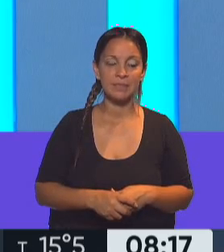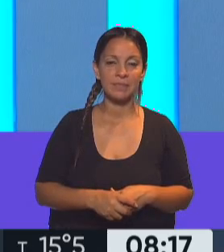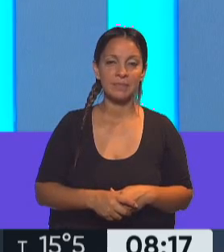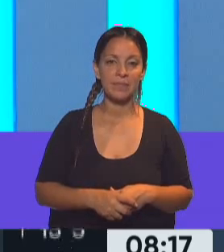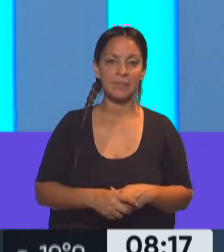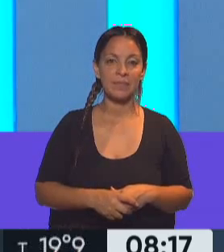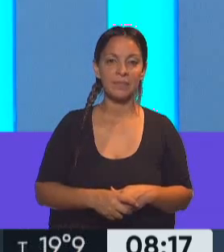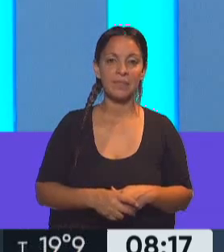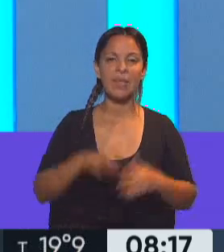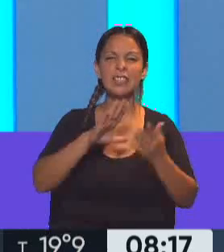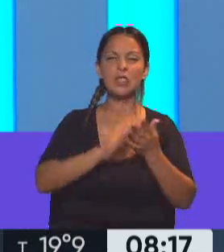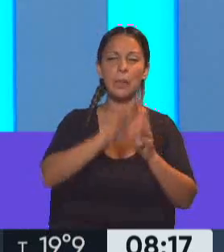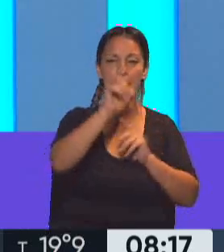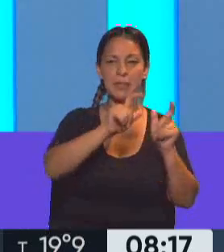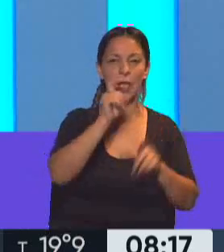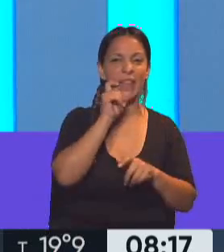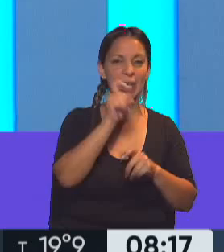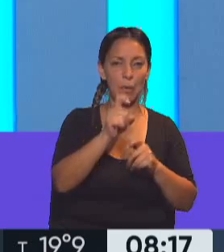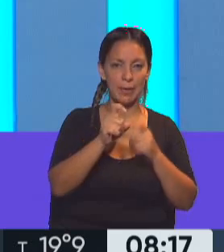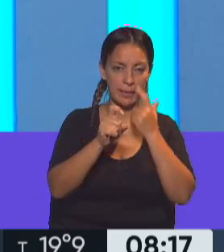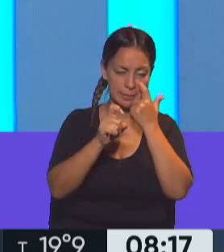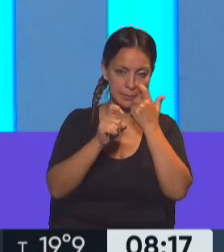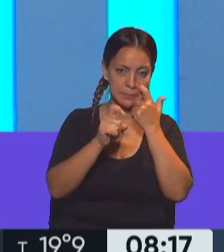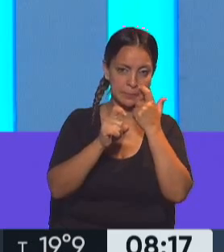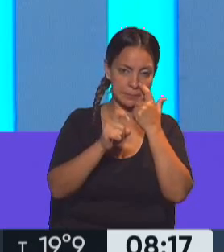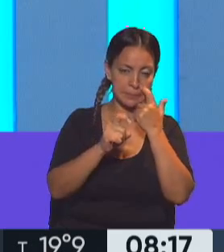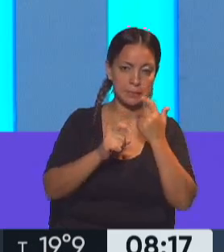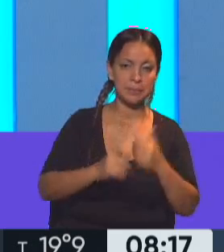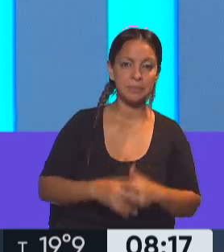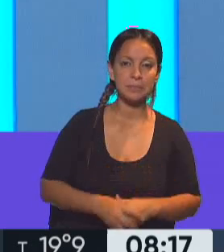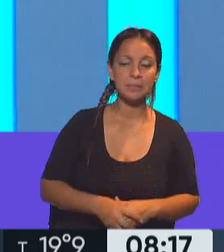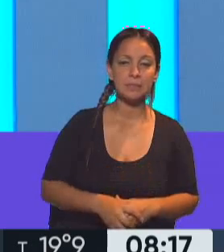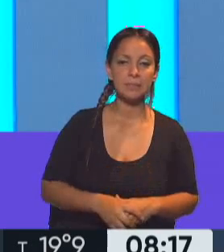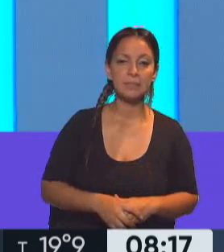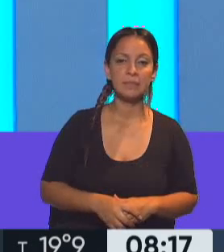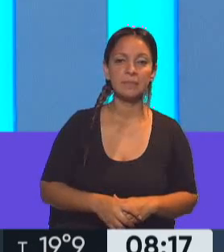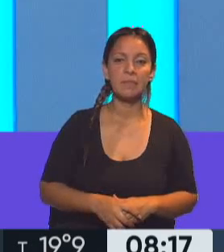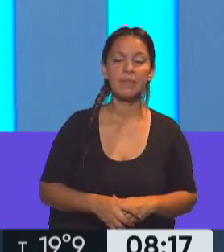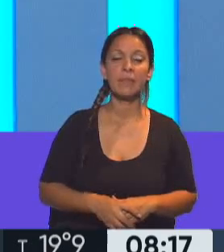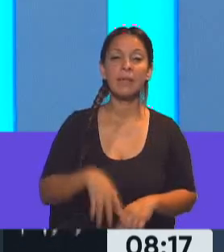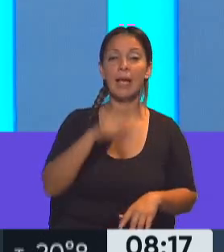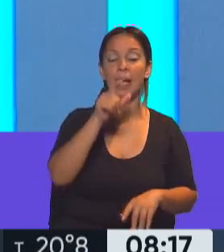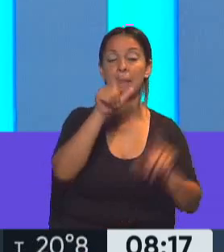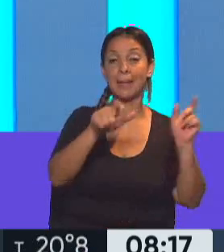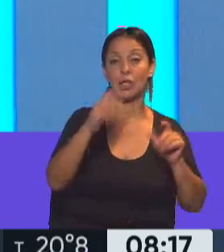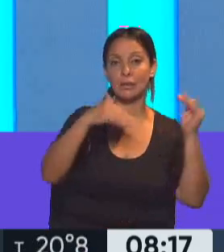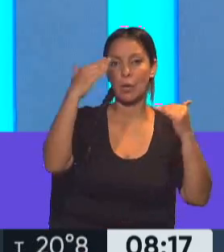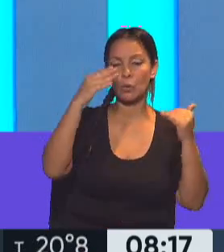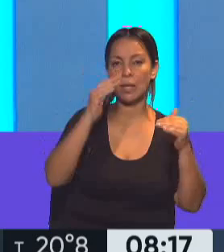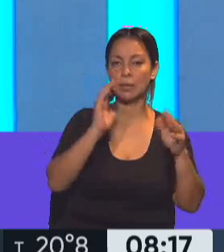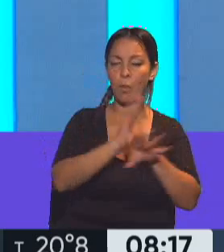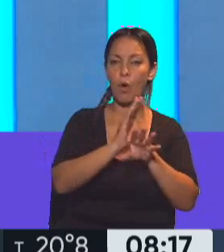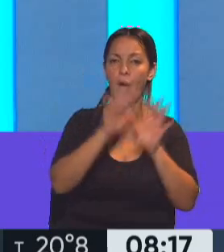de los delincuentes sexuales, nosotros entendemos que la pedofilia encontró en la tecnología un vehículo